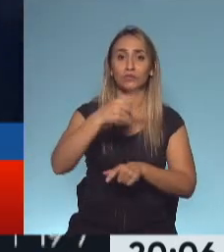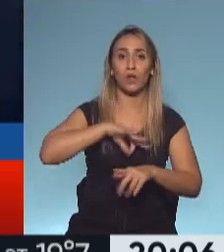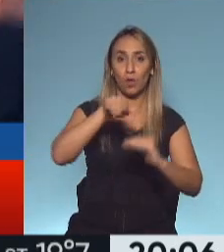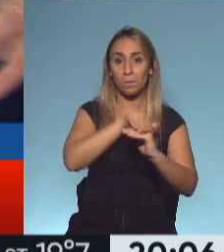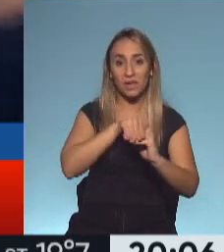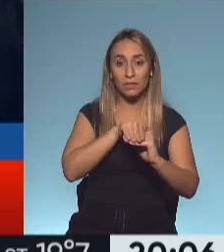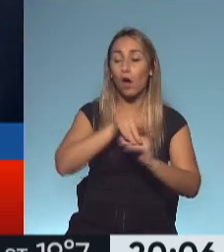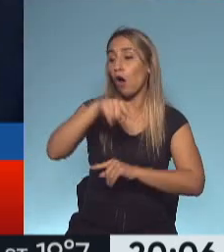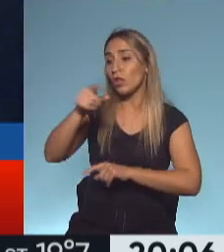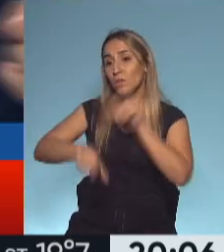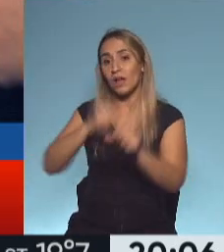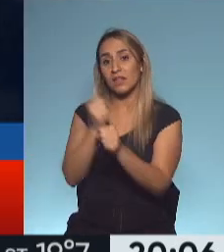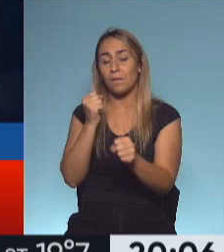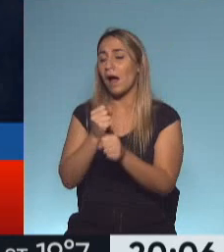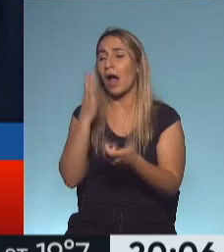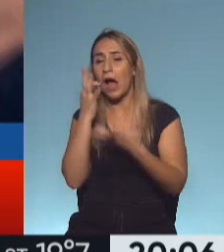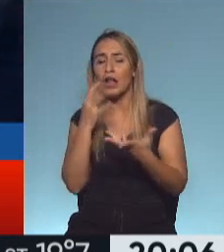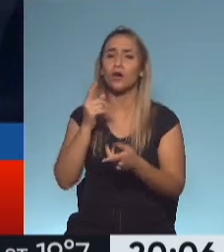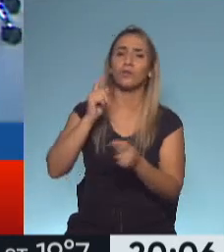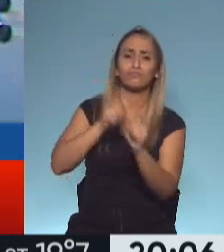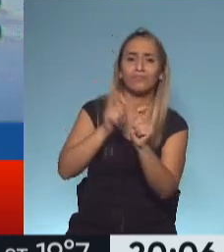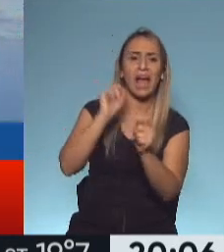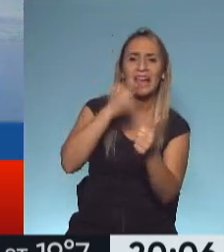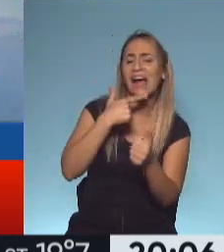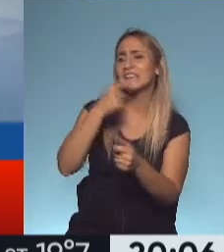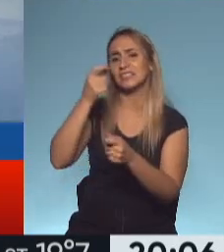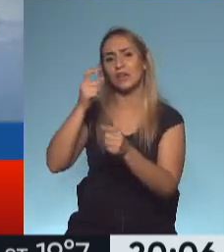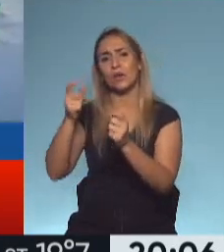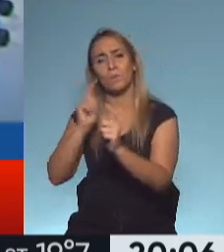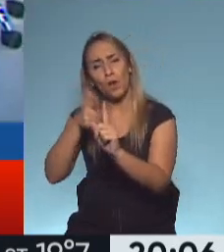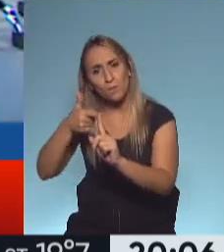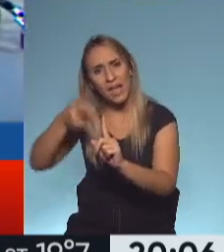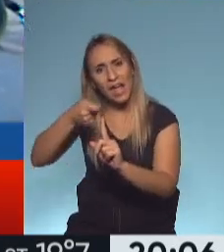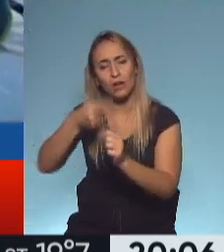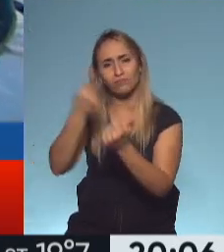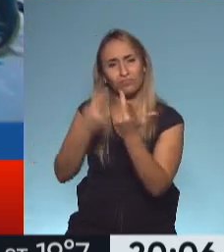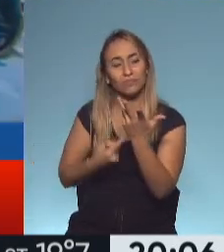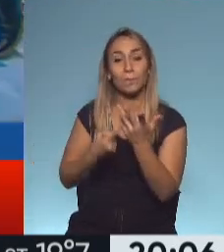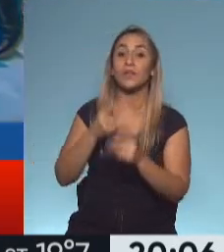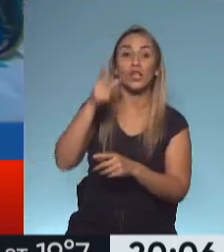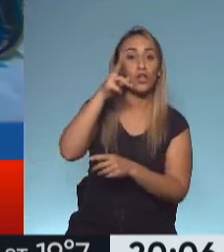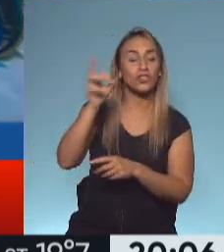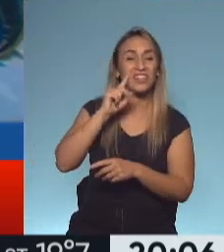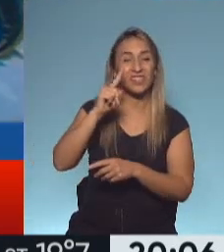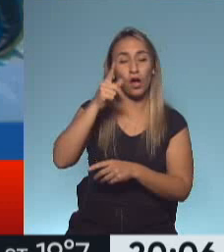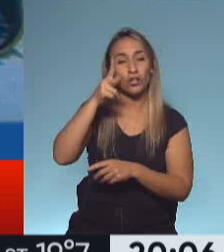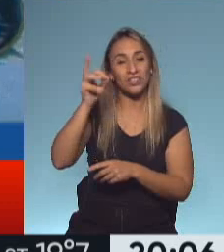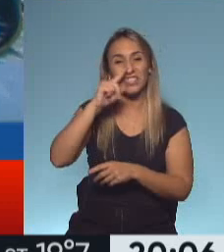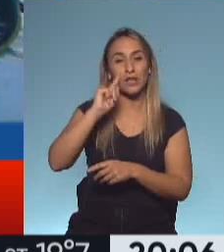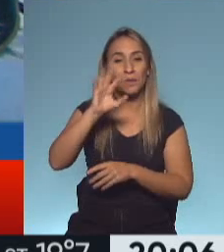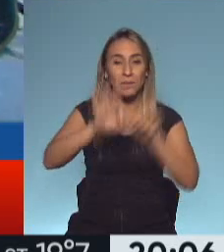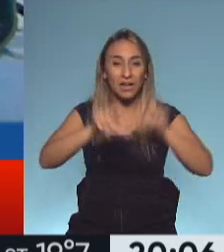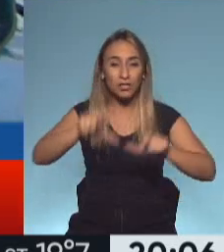los que hacen changas si están en el sector informal, el gasista, el plomero, el carpintero, es una referencia, y 870.000 personas que cobran el programa Potenciar Trabajo y cobran